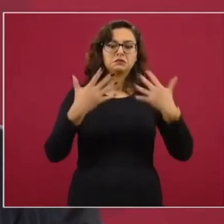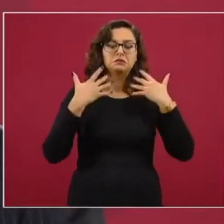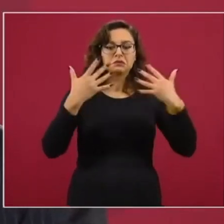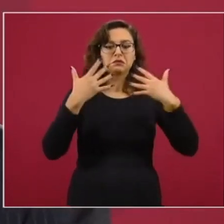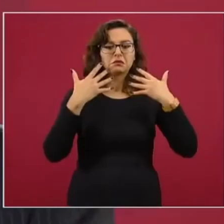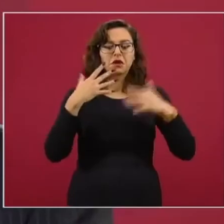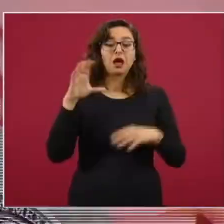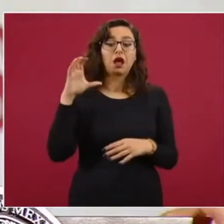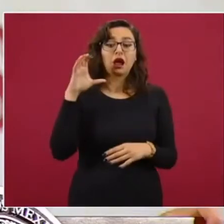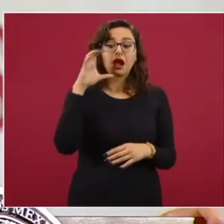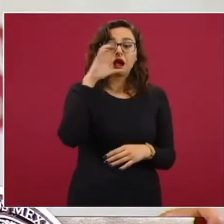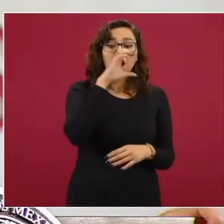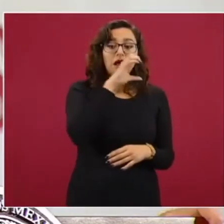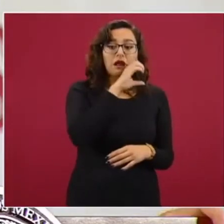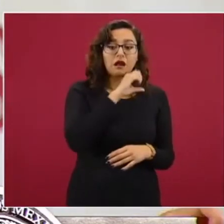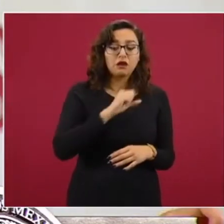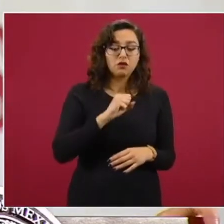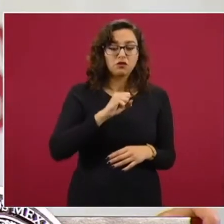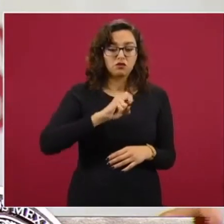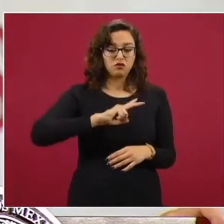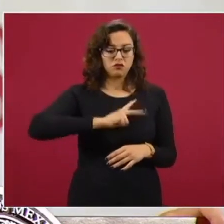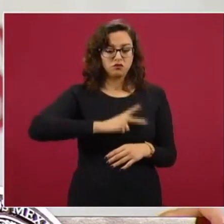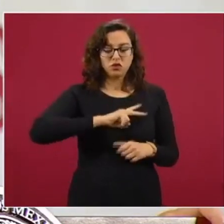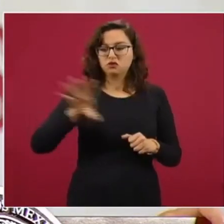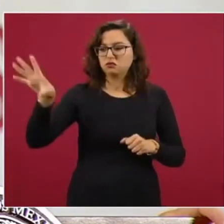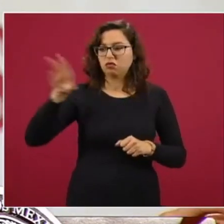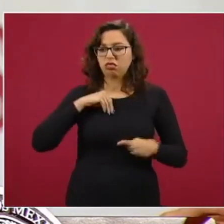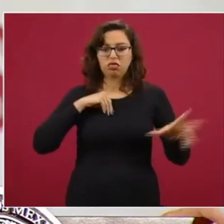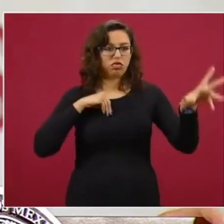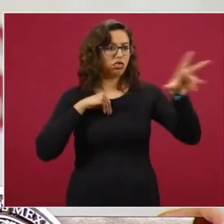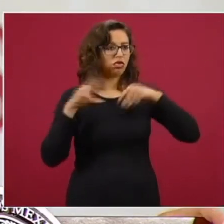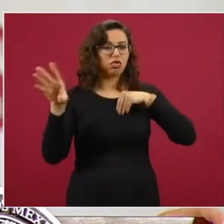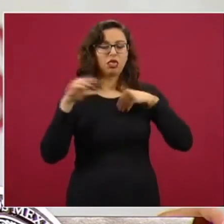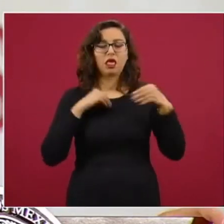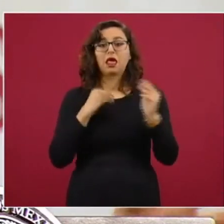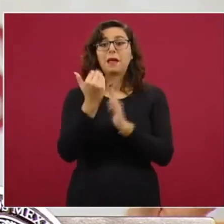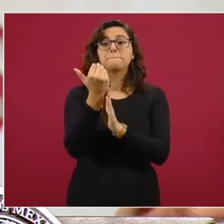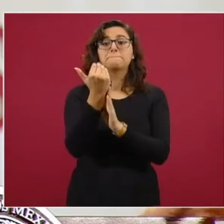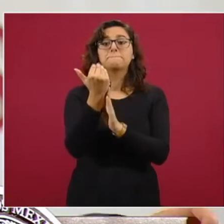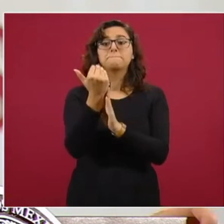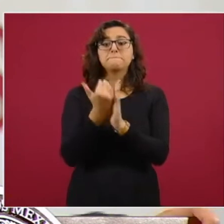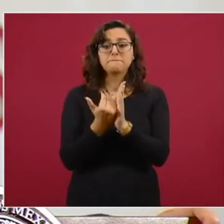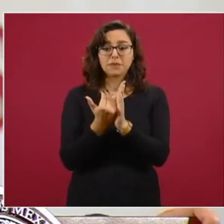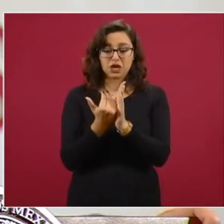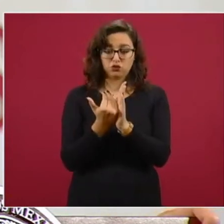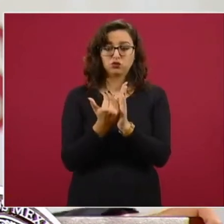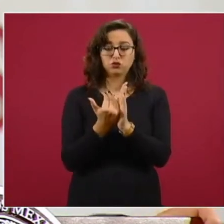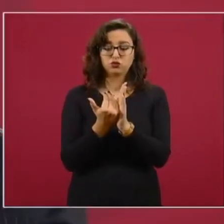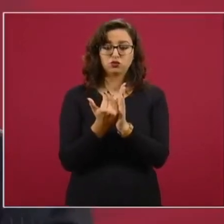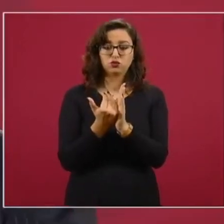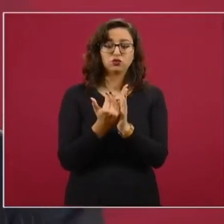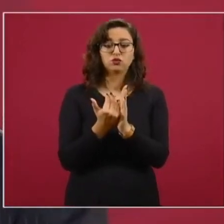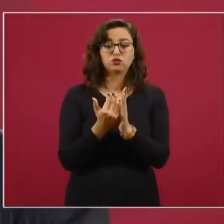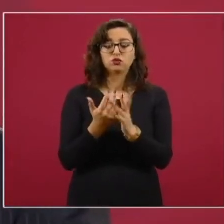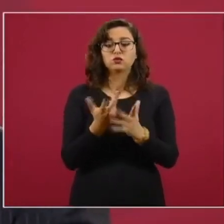puede tener menor eficiencia de los contagios por una infección respiratoria, una infección transmitida